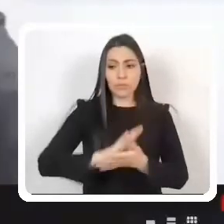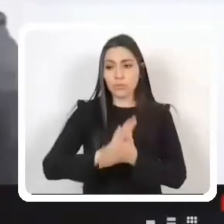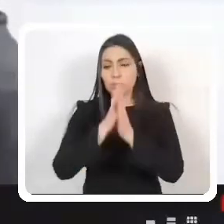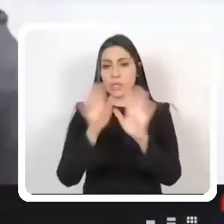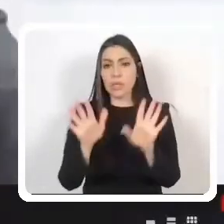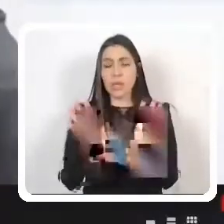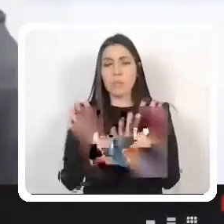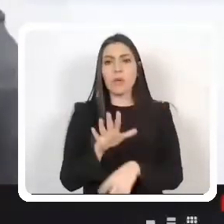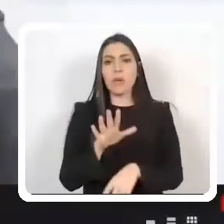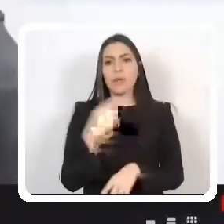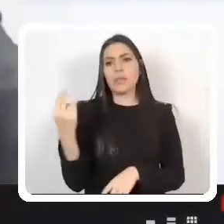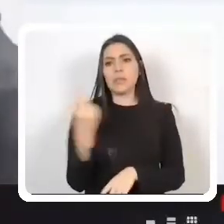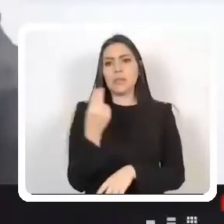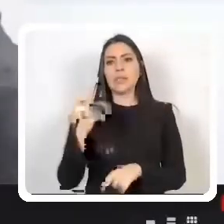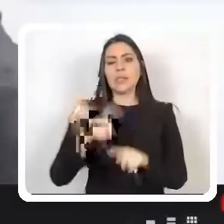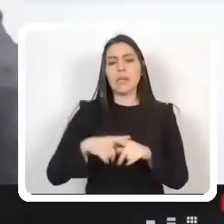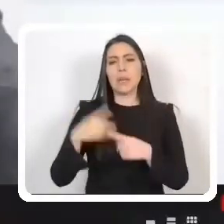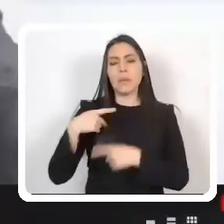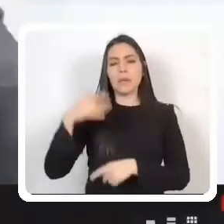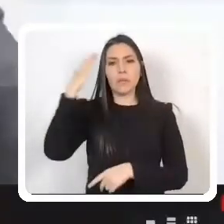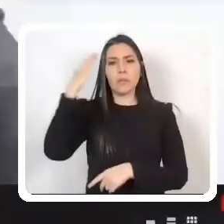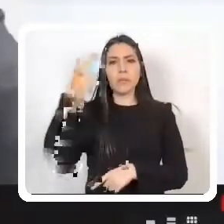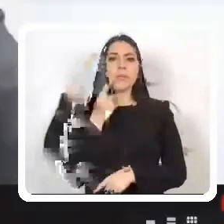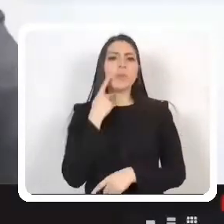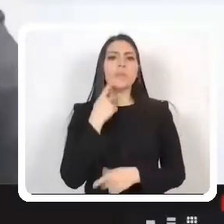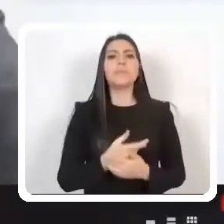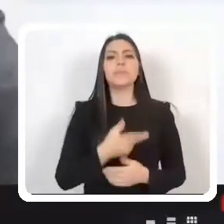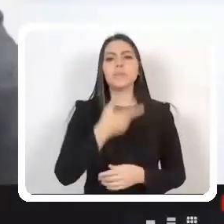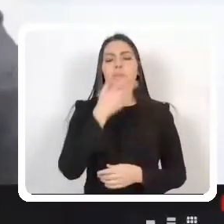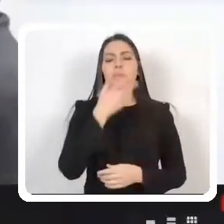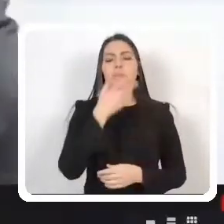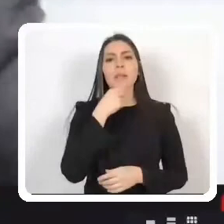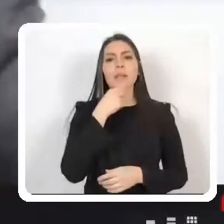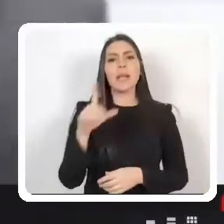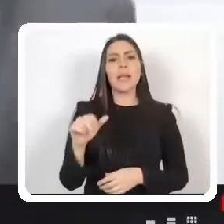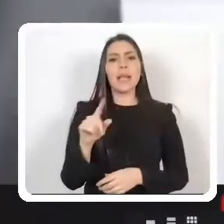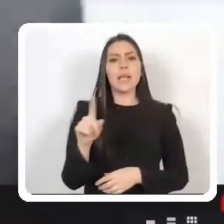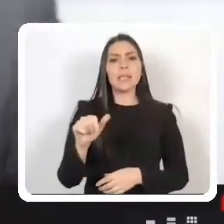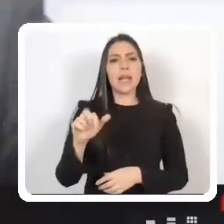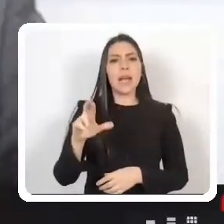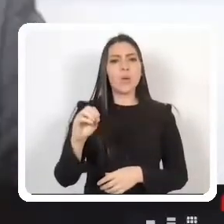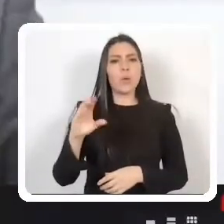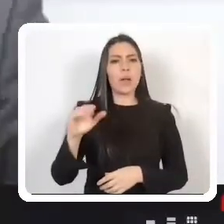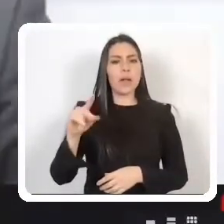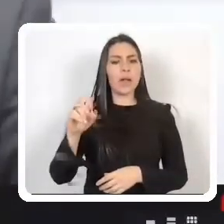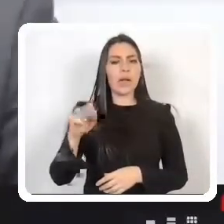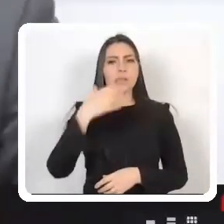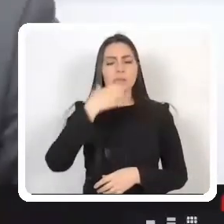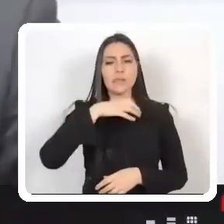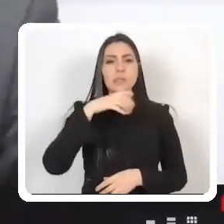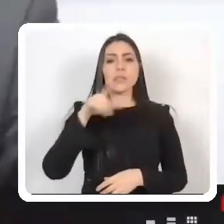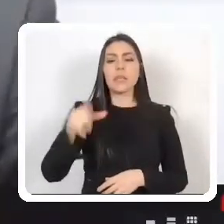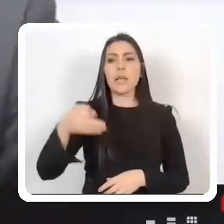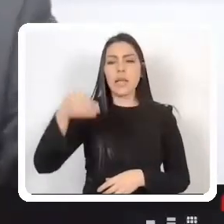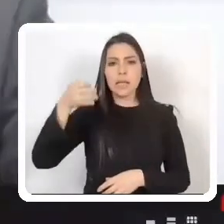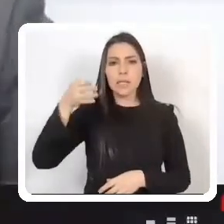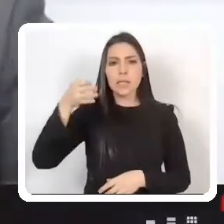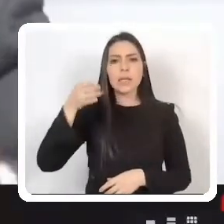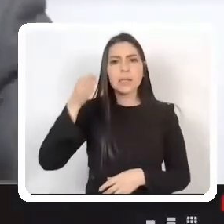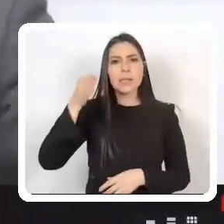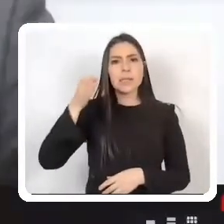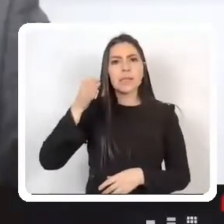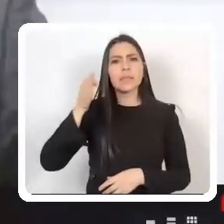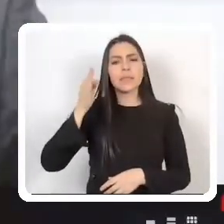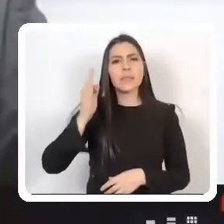políticos. El general Lázaro Cárdenas del Río asumió por fin la decisión que